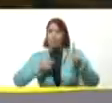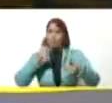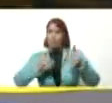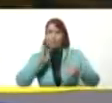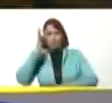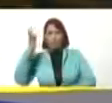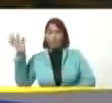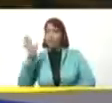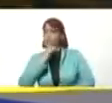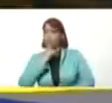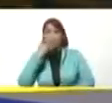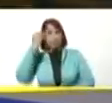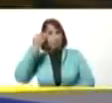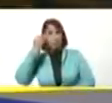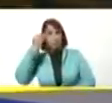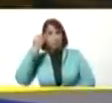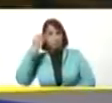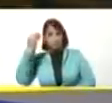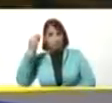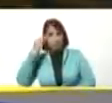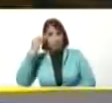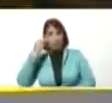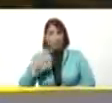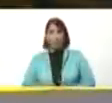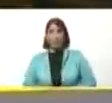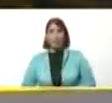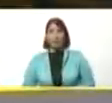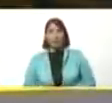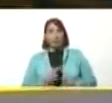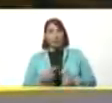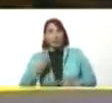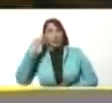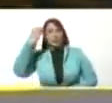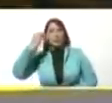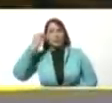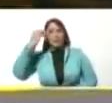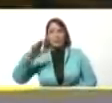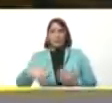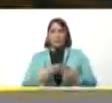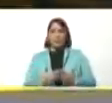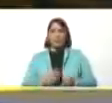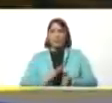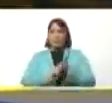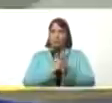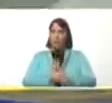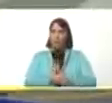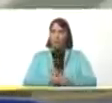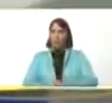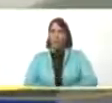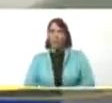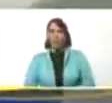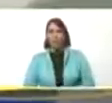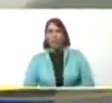no tienen tren de aterrizaje, y entonces vuelan, vuelan hasta que se les acaba el